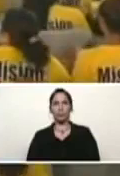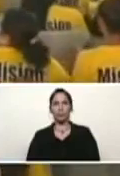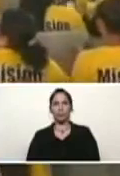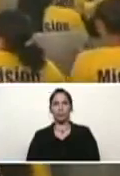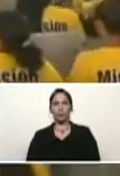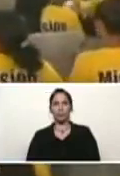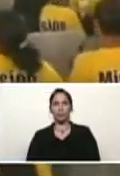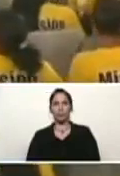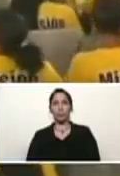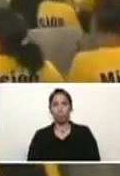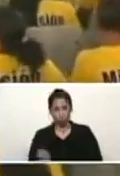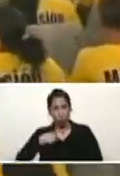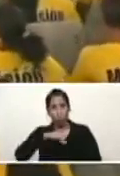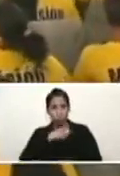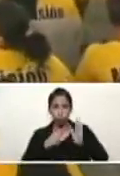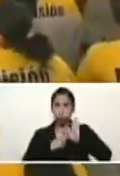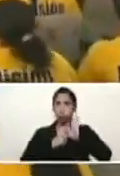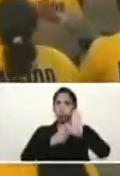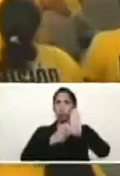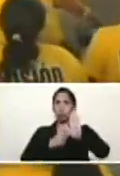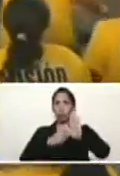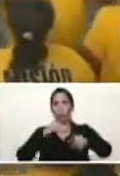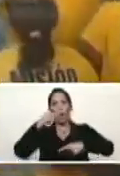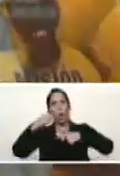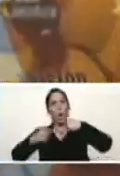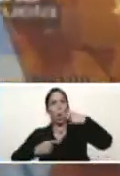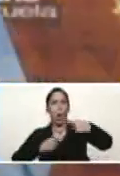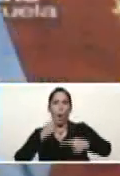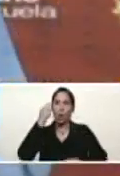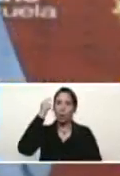Y lo demostramos todos los días,